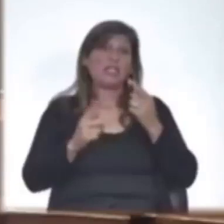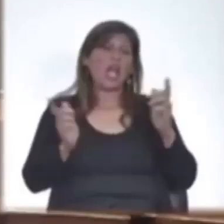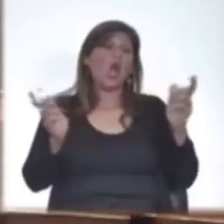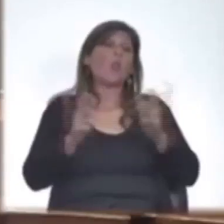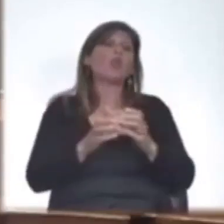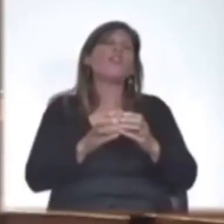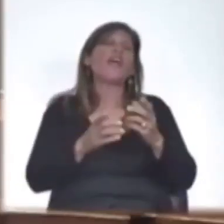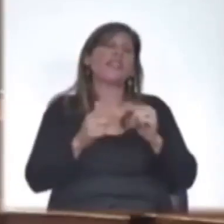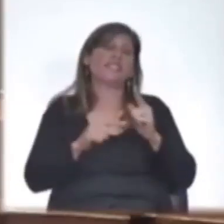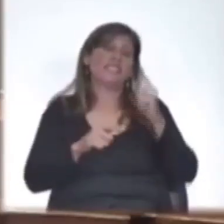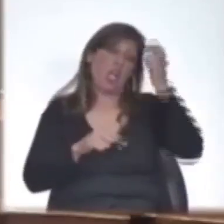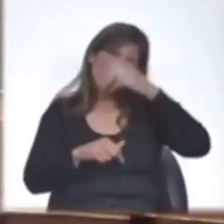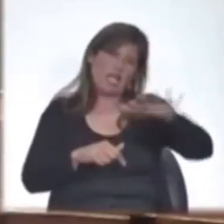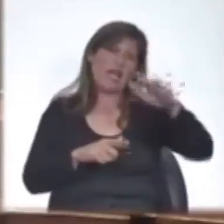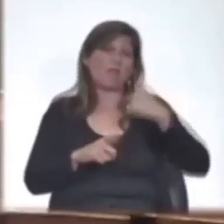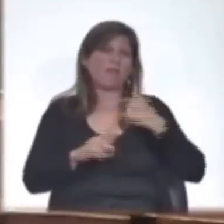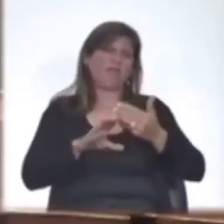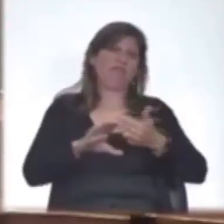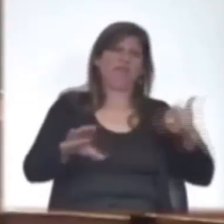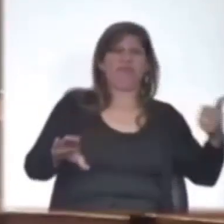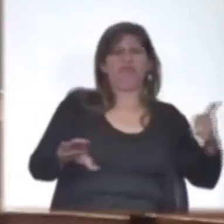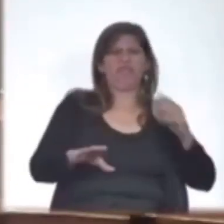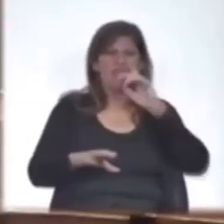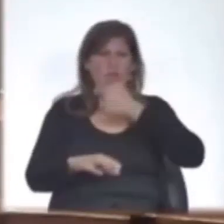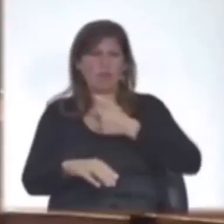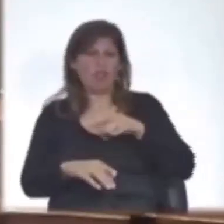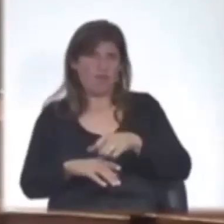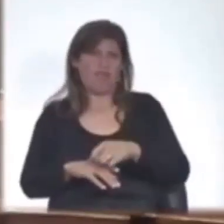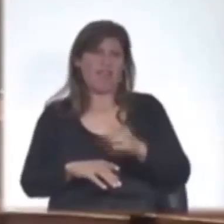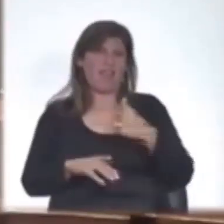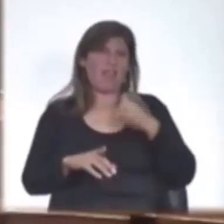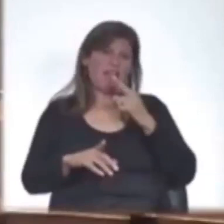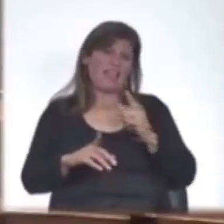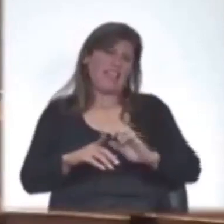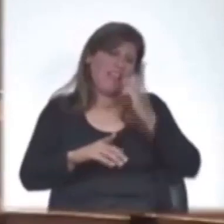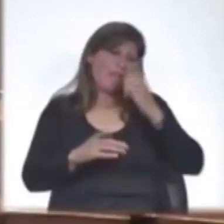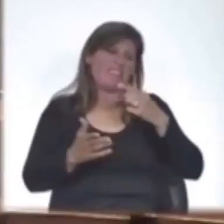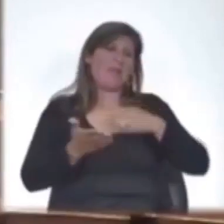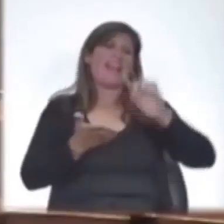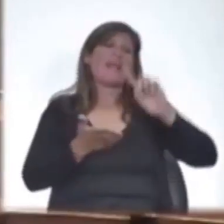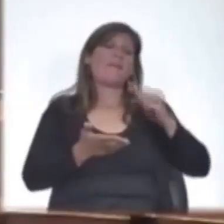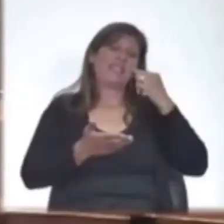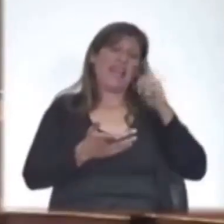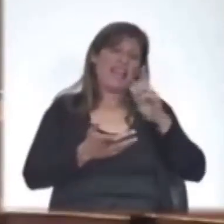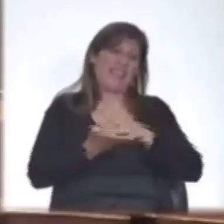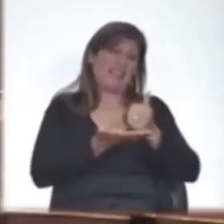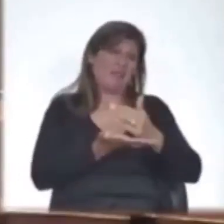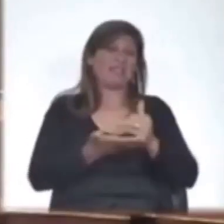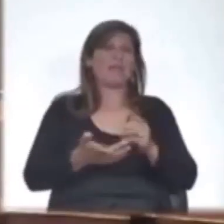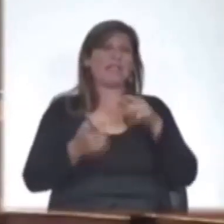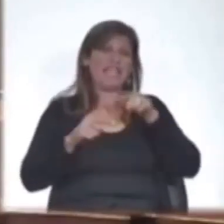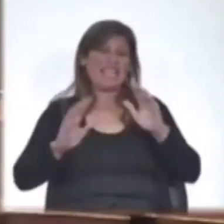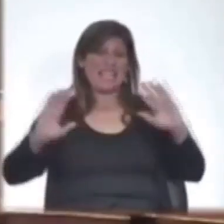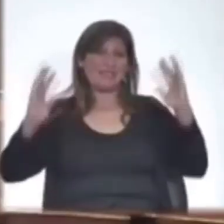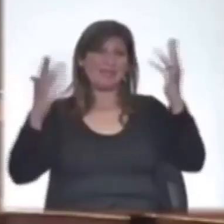tocó como funcionarios privados, y fue más amplio. Este año, como ya tenemos un año de pandemia,